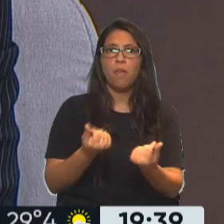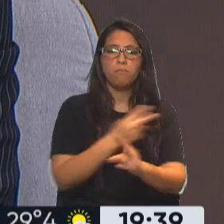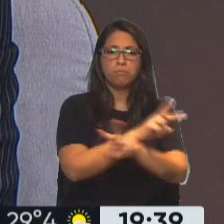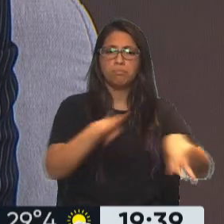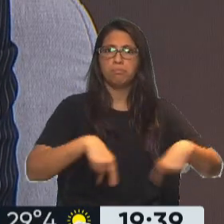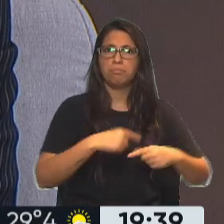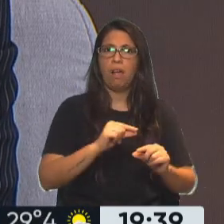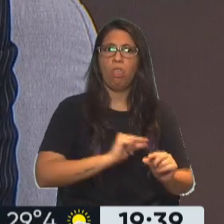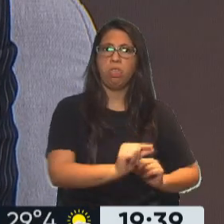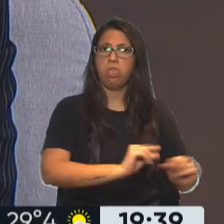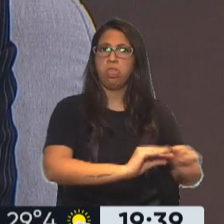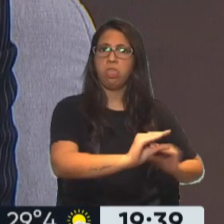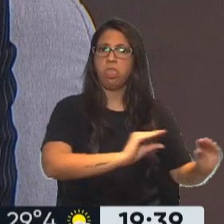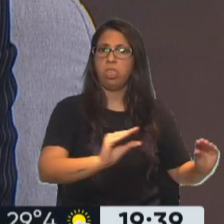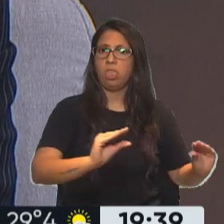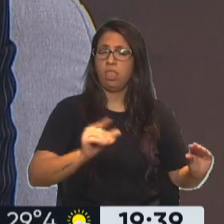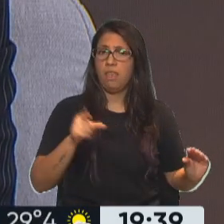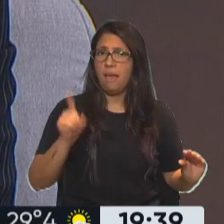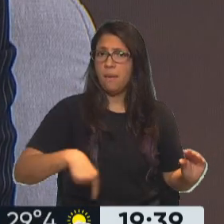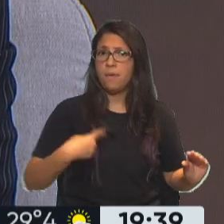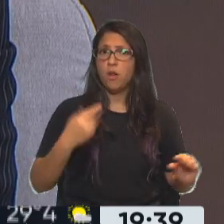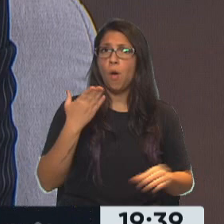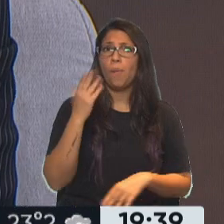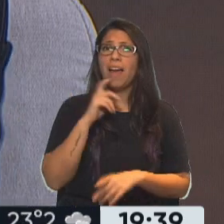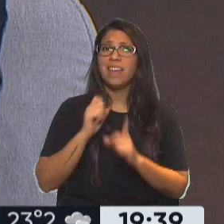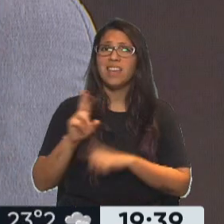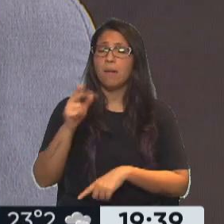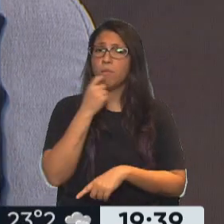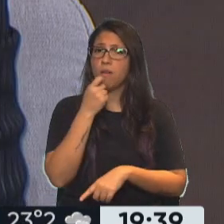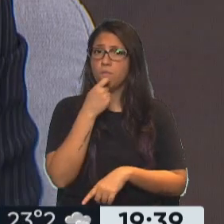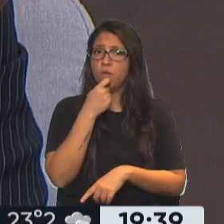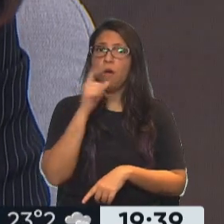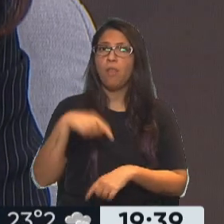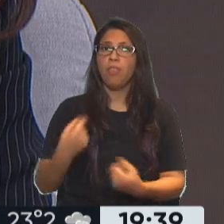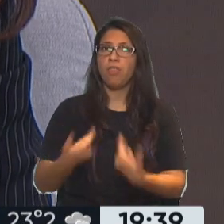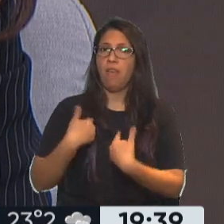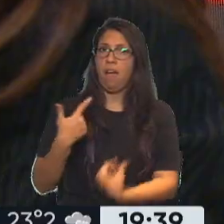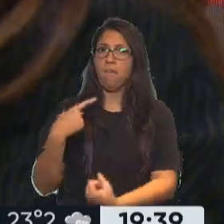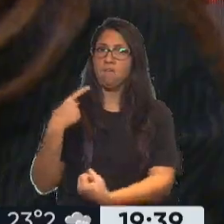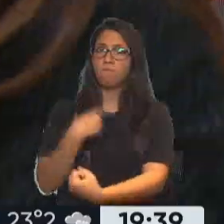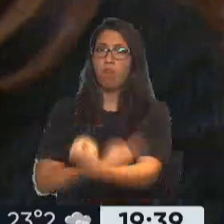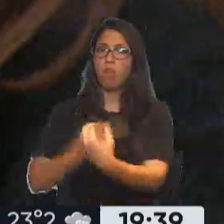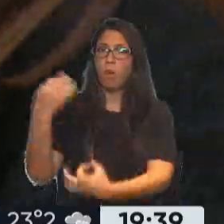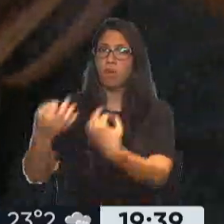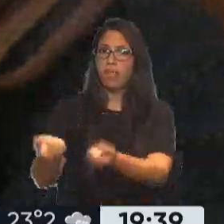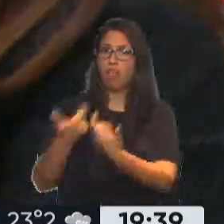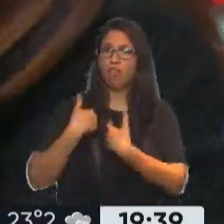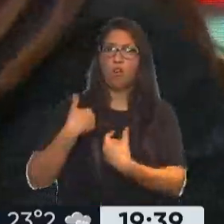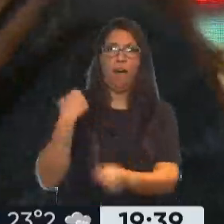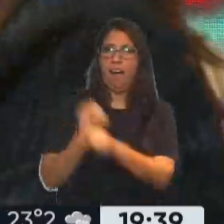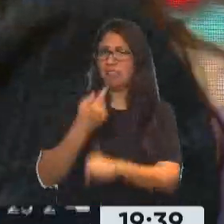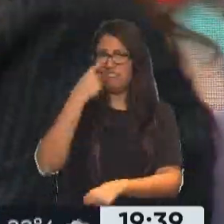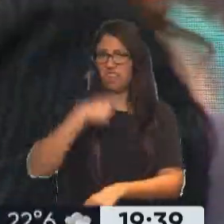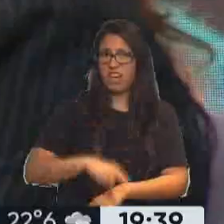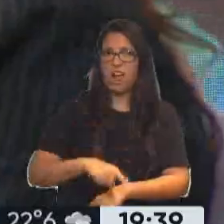ingreso. Y la impunidad biológica que obtuvo Blaquier es lo que le proporcionó el Poder Judicial. Hasta el último día. Hasta el último día. Son los